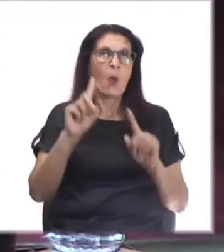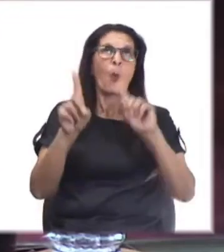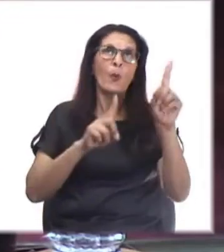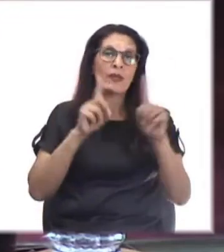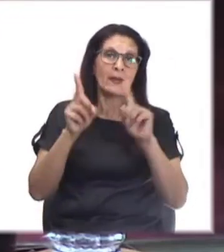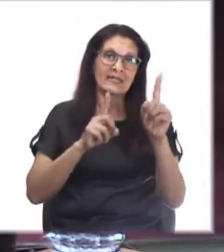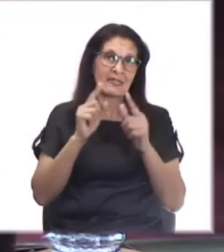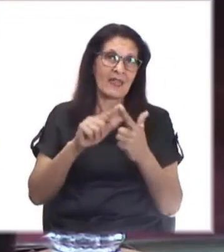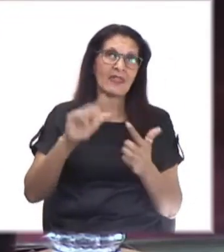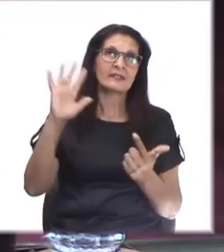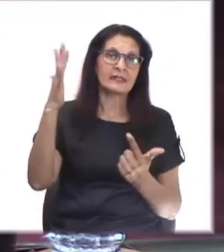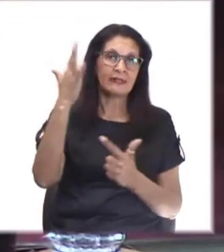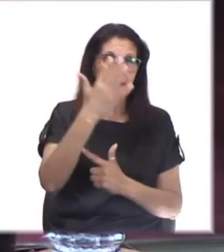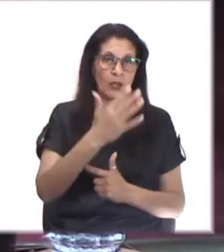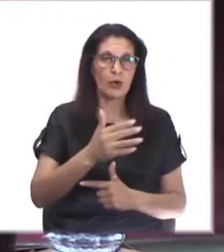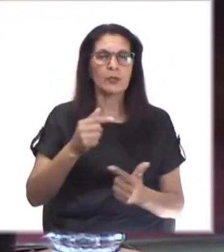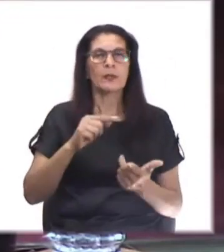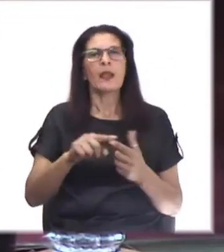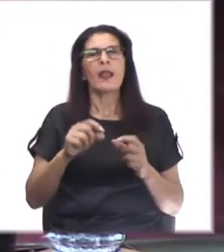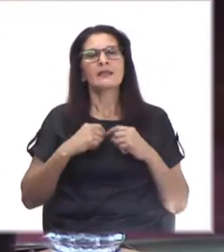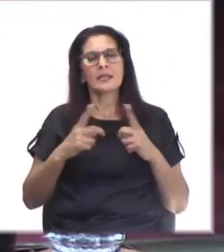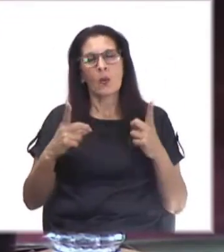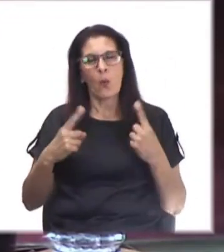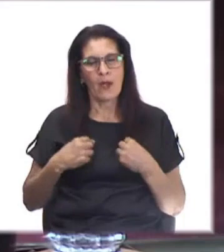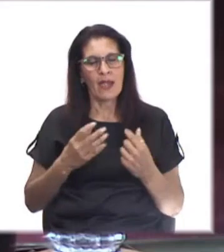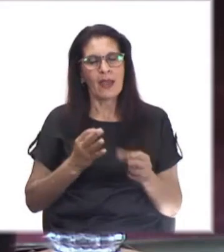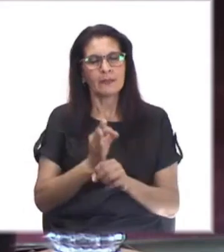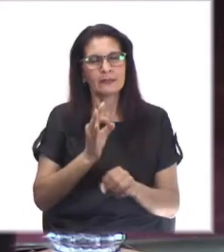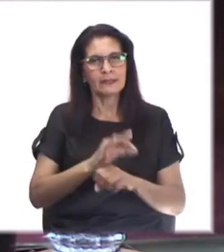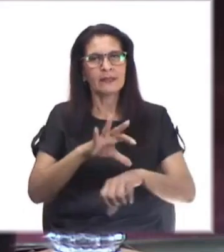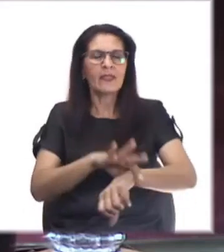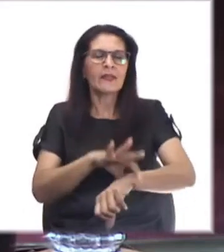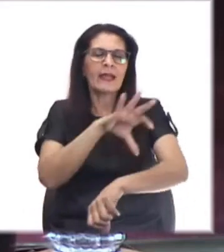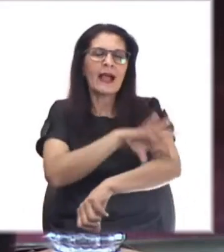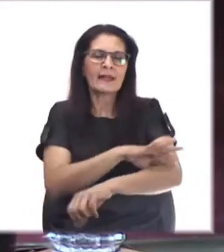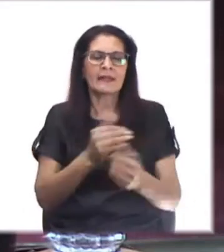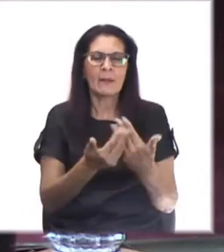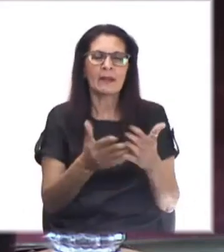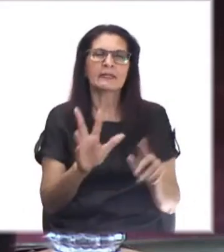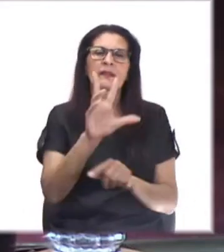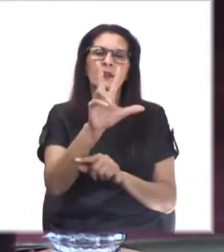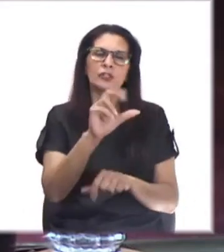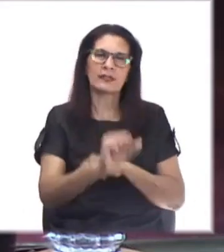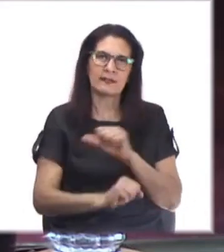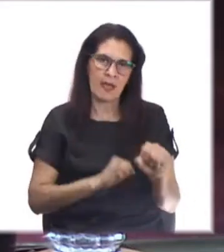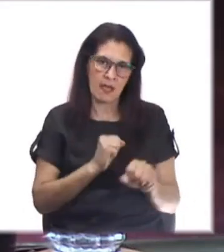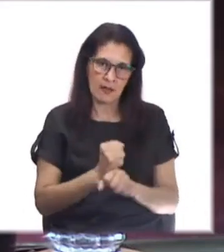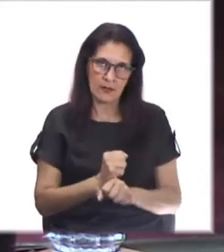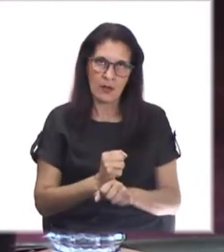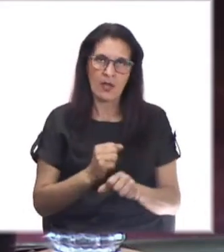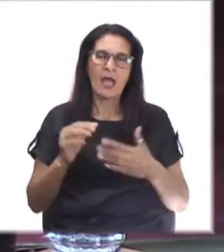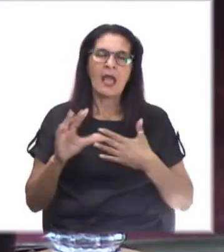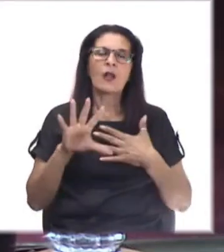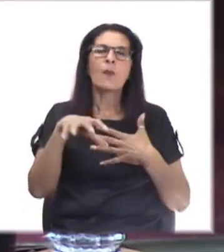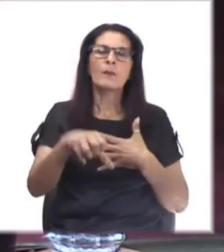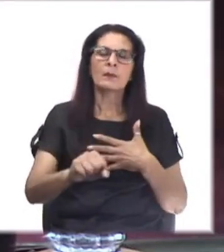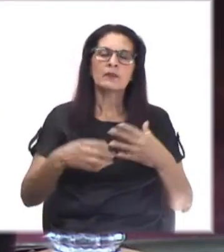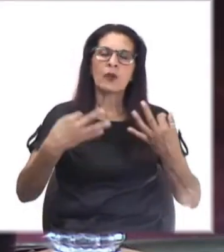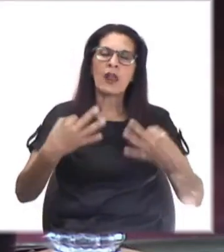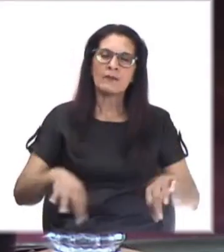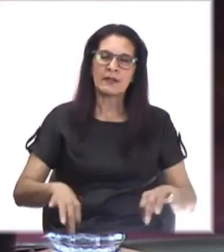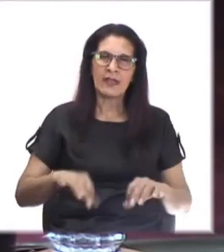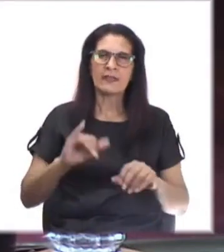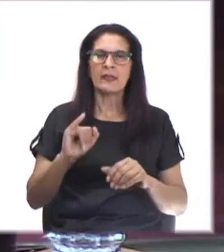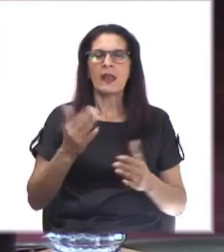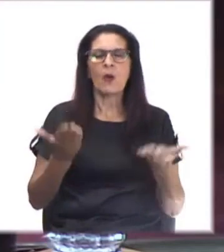el interior, las escuelas, la educación preescolar a partir de los 3 años. El compromiso con la verdad y la justicia, más